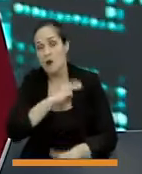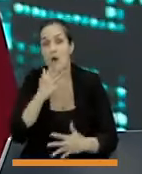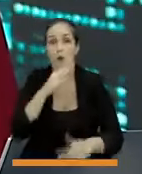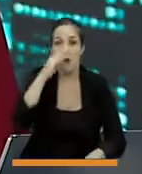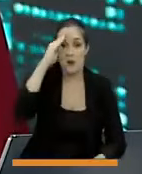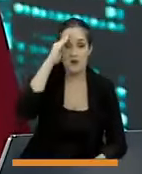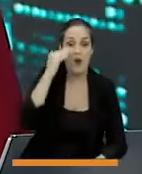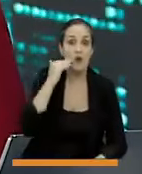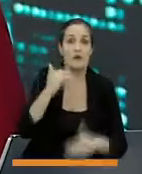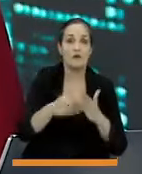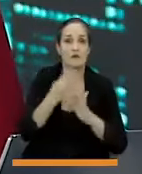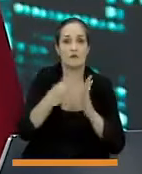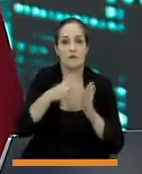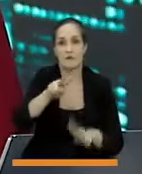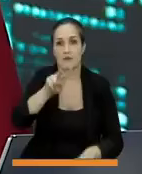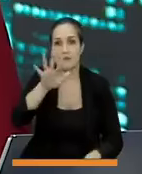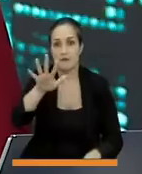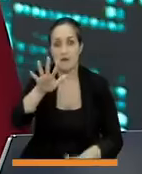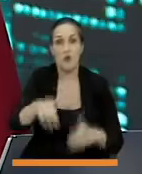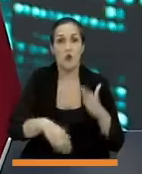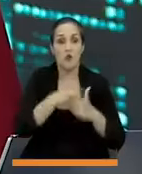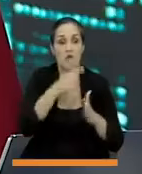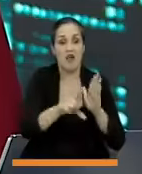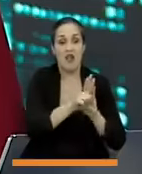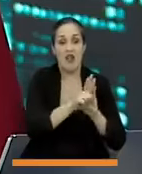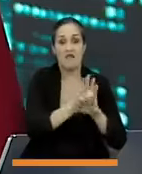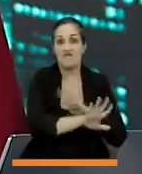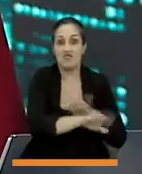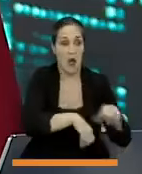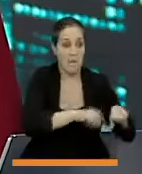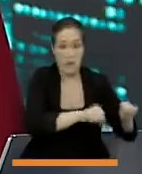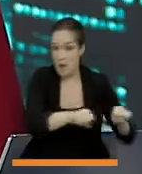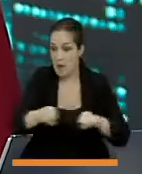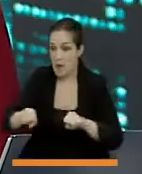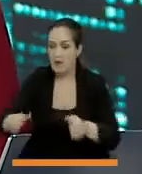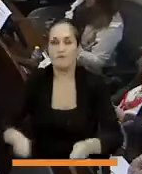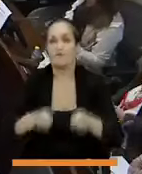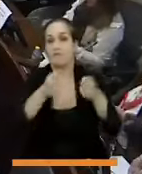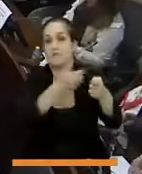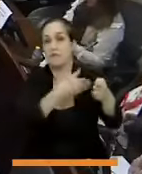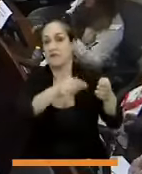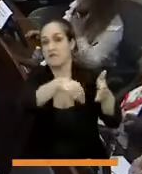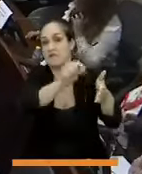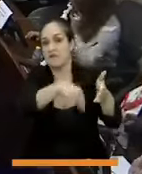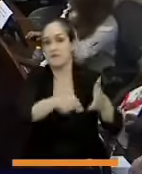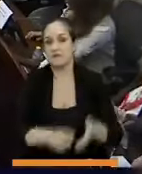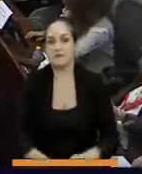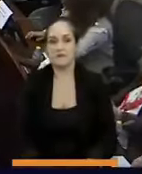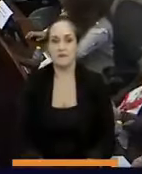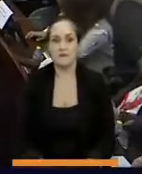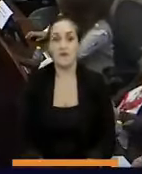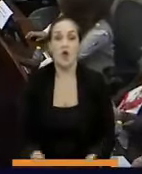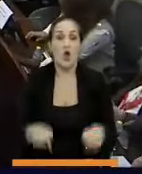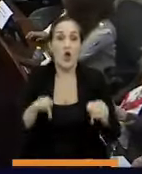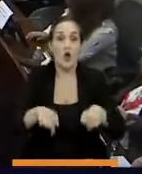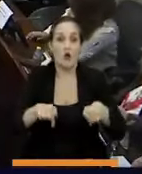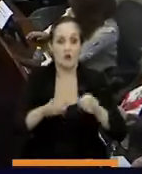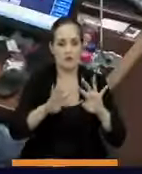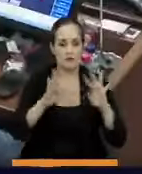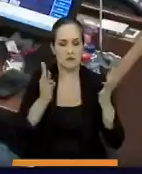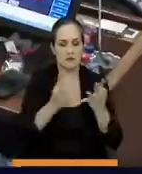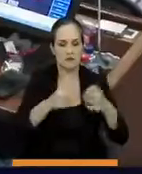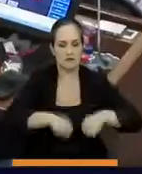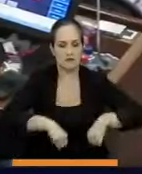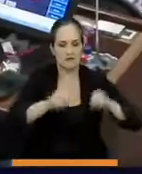del 2025 esta nueva ley pasa a sanción presidencial hoy el senado de la República